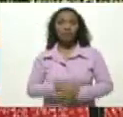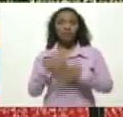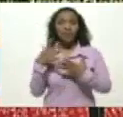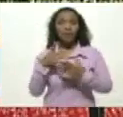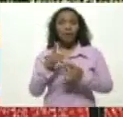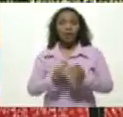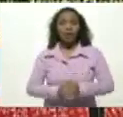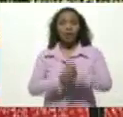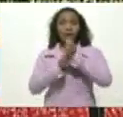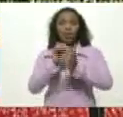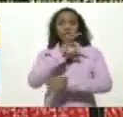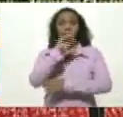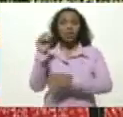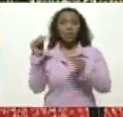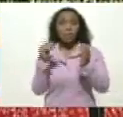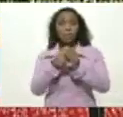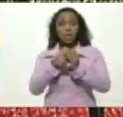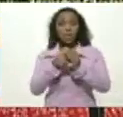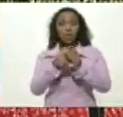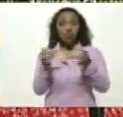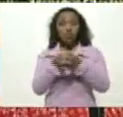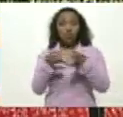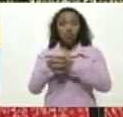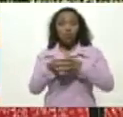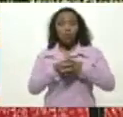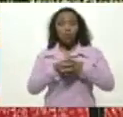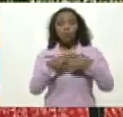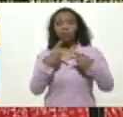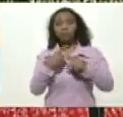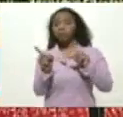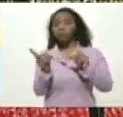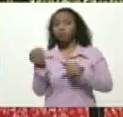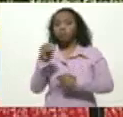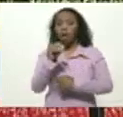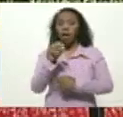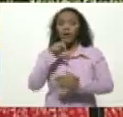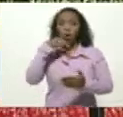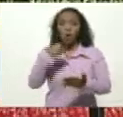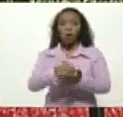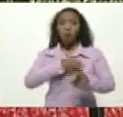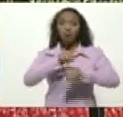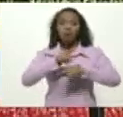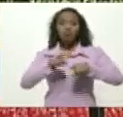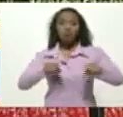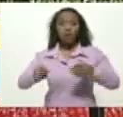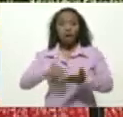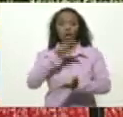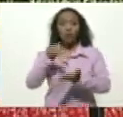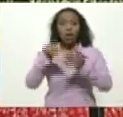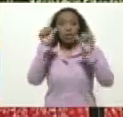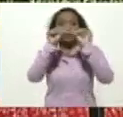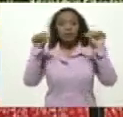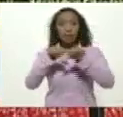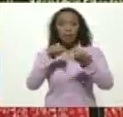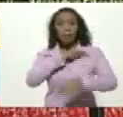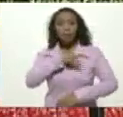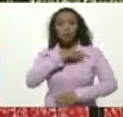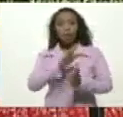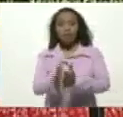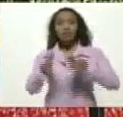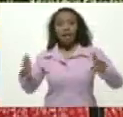dirigir a los 300.000 brigadistas, pero además la nombré coordinadora nacional del sistema de Misiones y